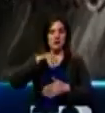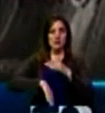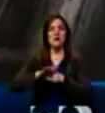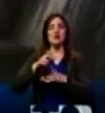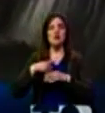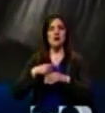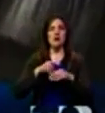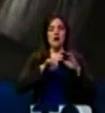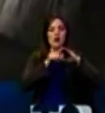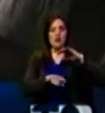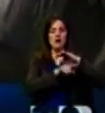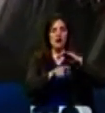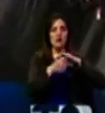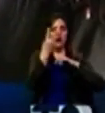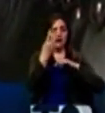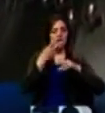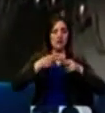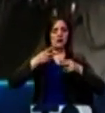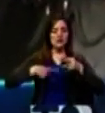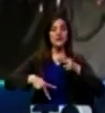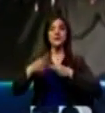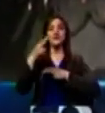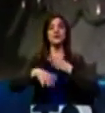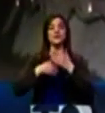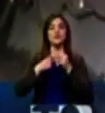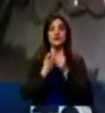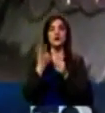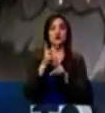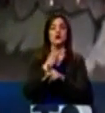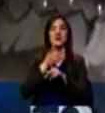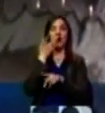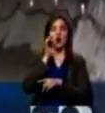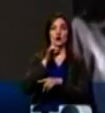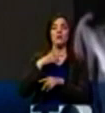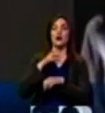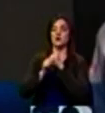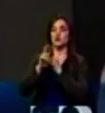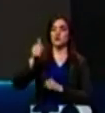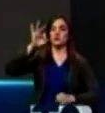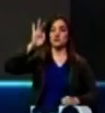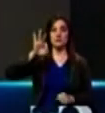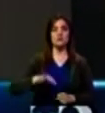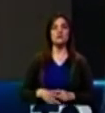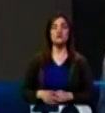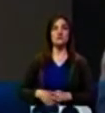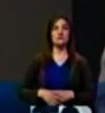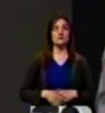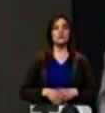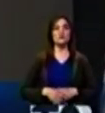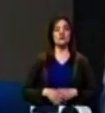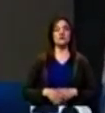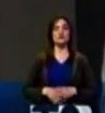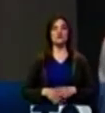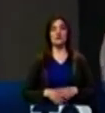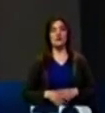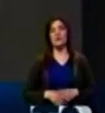al depósito, avanzando así con la primera producción de oro programada para el 2019. Nuestro deber es